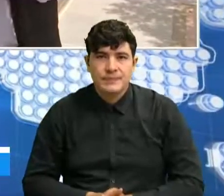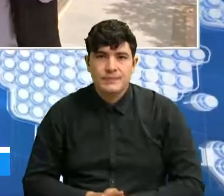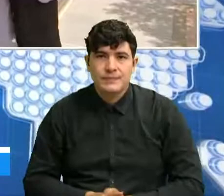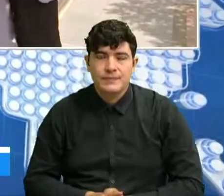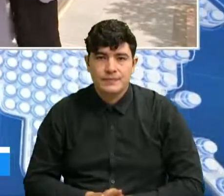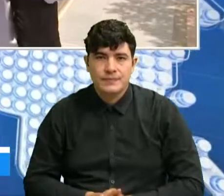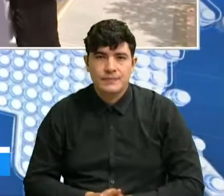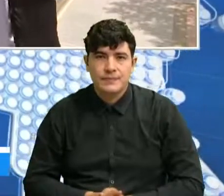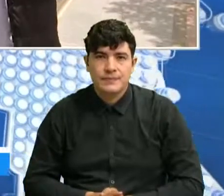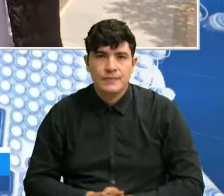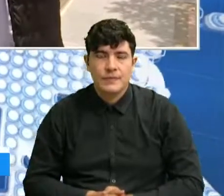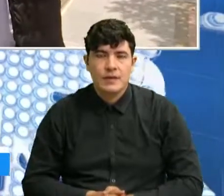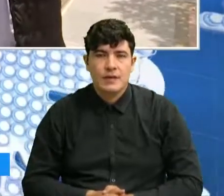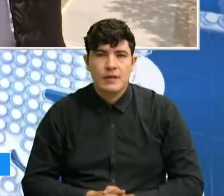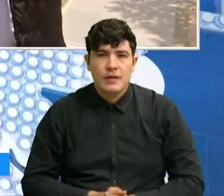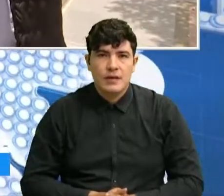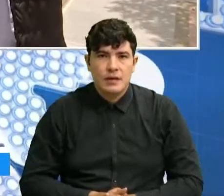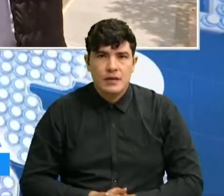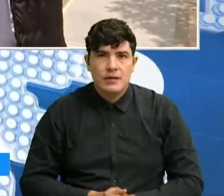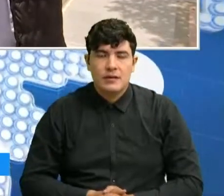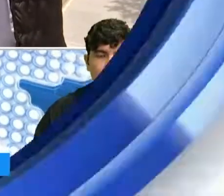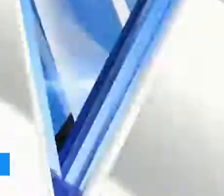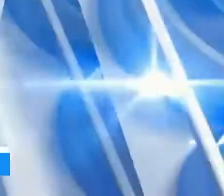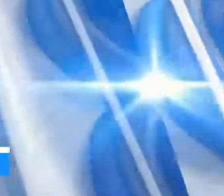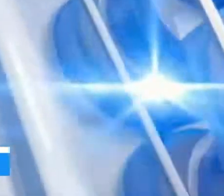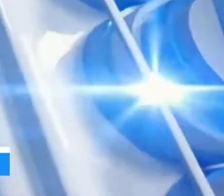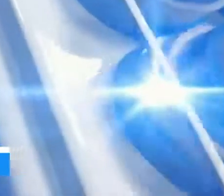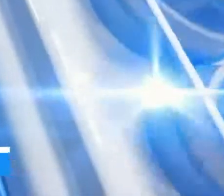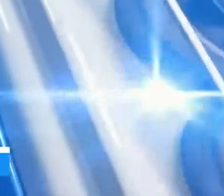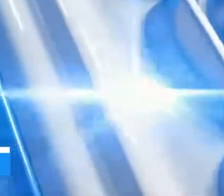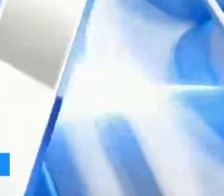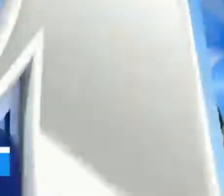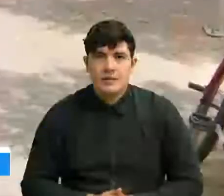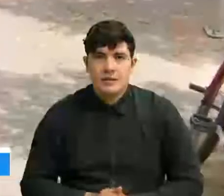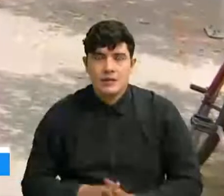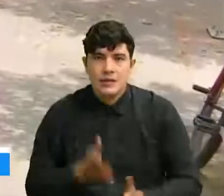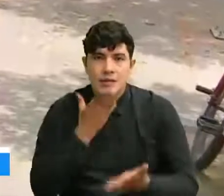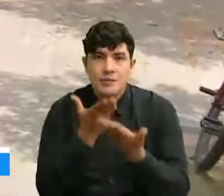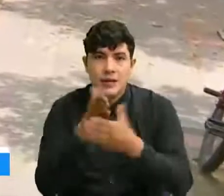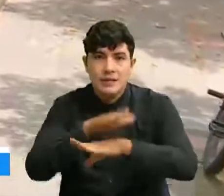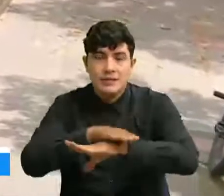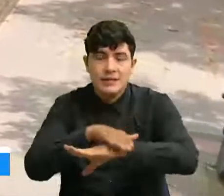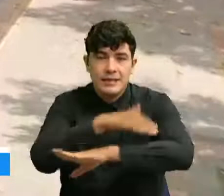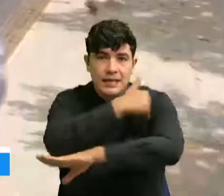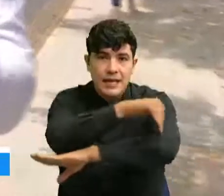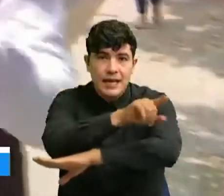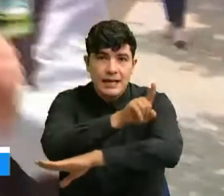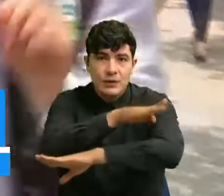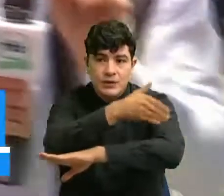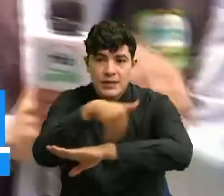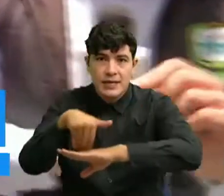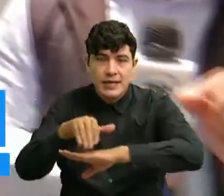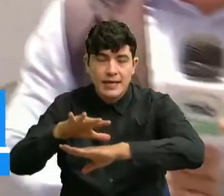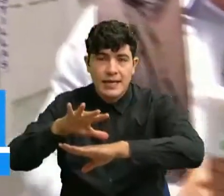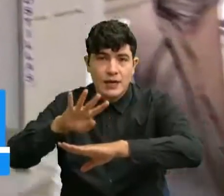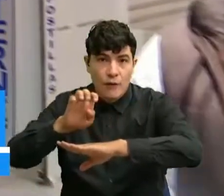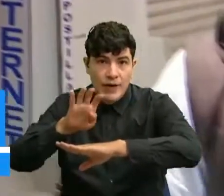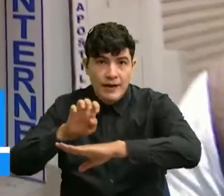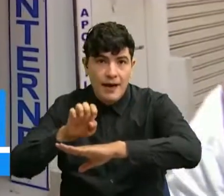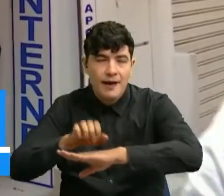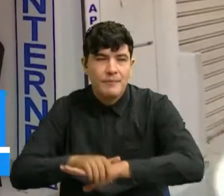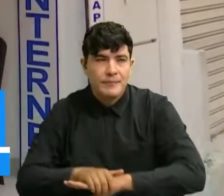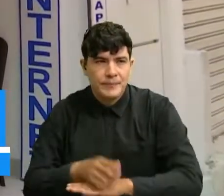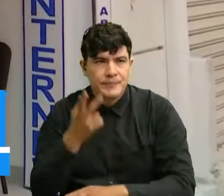Hola, ¿qué tal? Muy buenas tardes. A esta hora les saludamos desde la calle 14, entre avenidas Cuarta y Quinta, al lado de un establecimiento comercial que hace pocos instantes